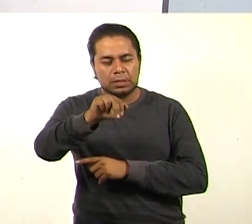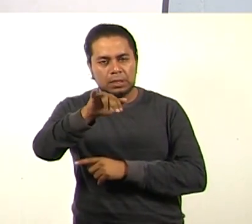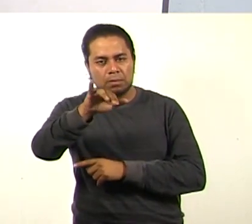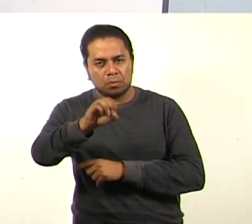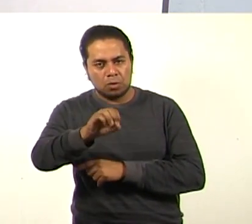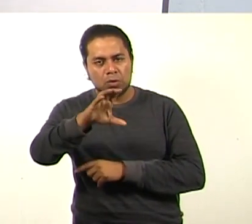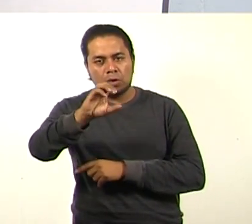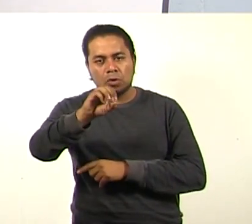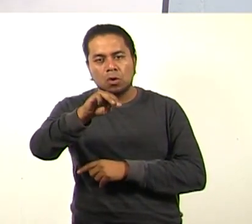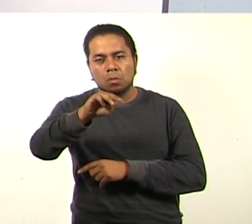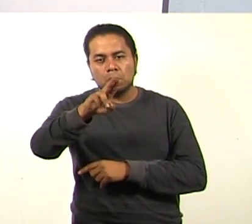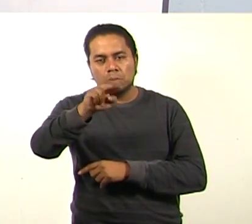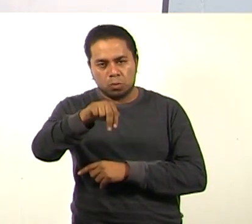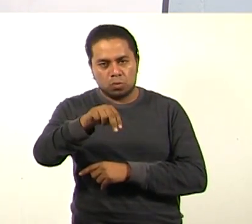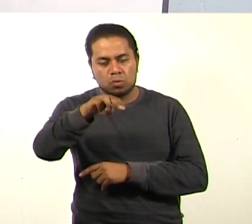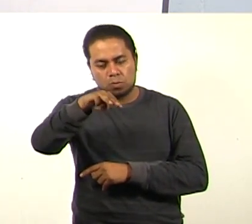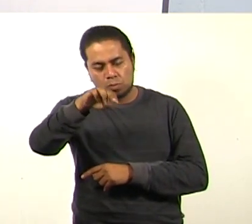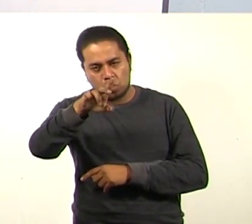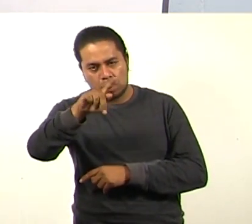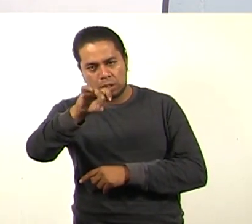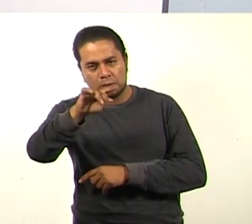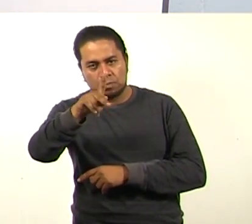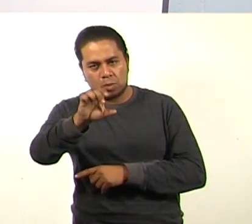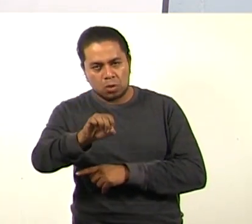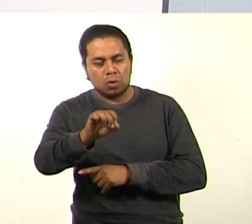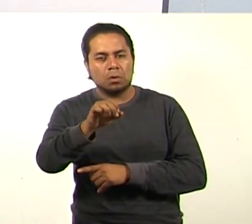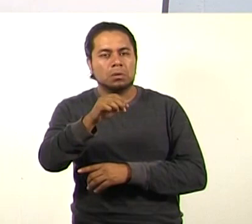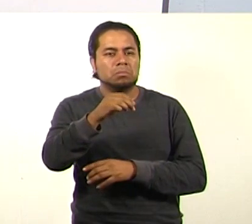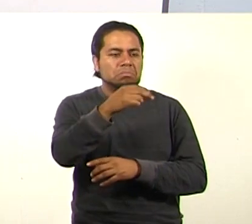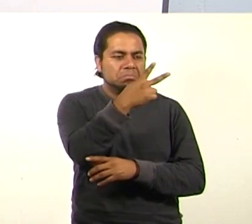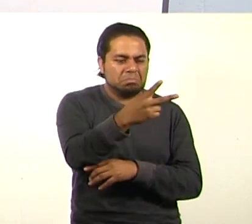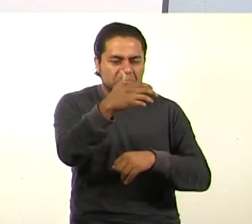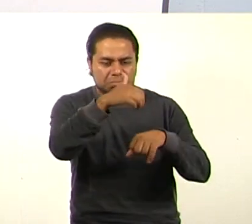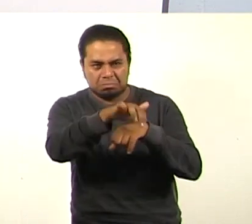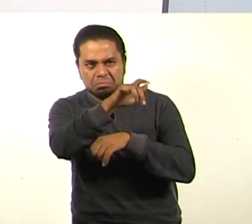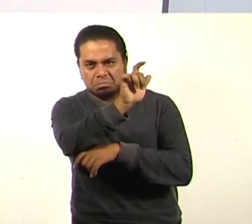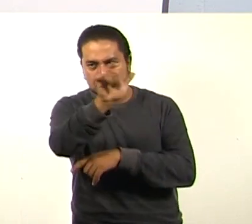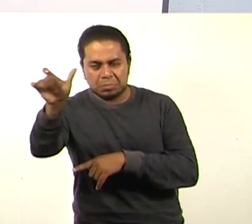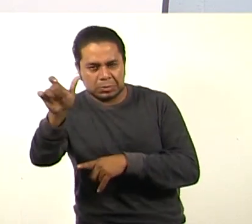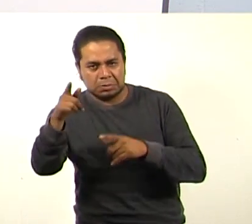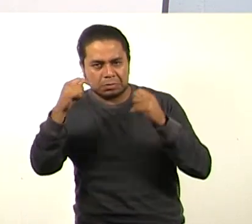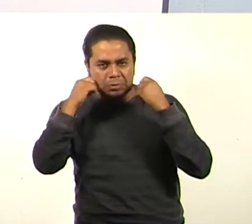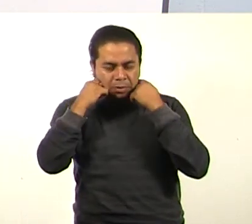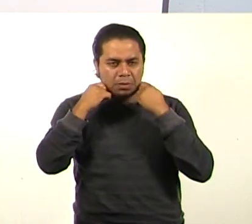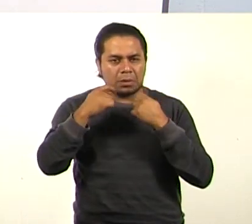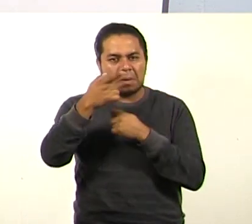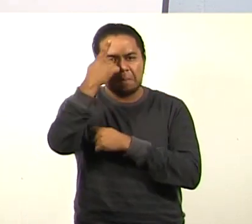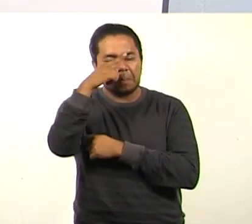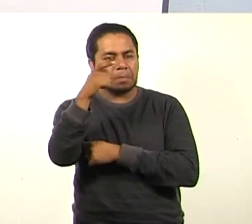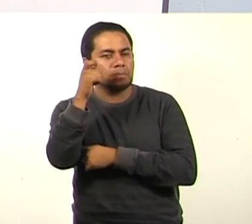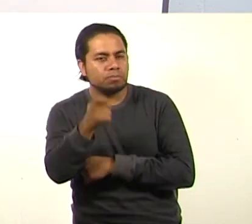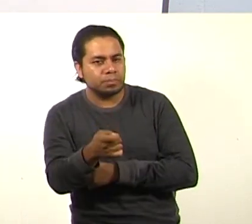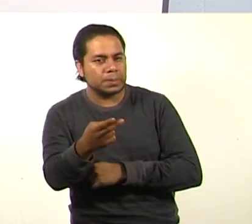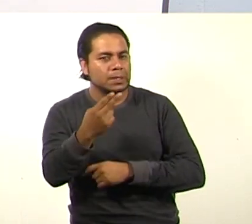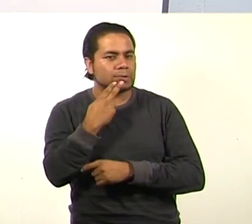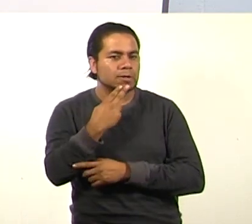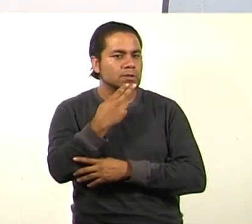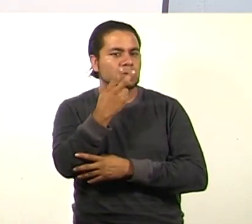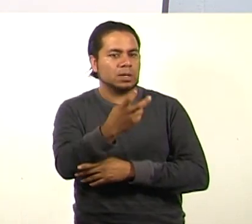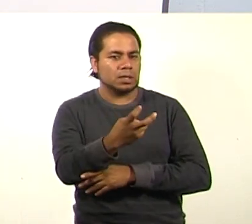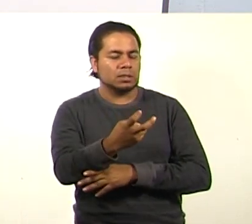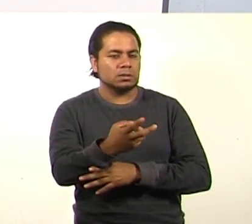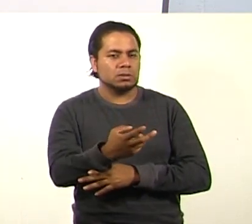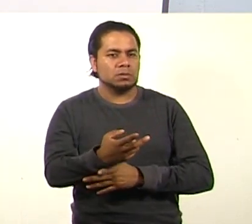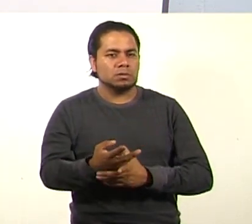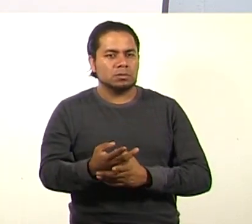múltiplo de dos o más cantidades. Ustedes se preguntarán, bueno, ¿y eso para qué? ¿Qué tiene que ver con fracciones y qué tiene que ver con